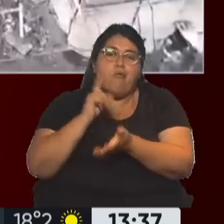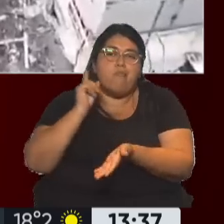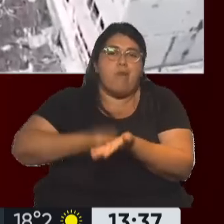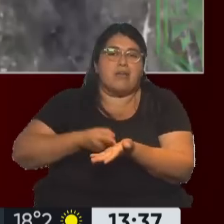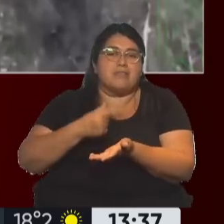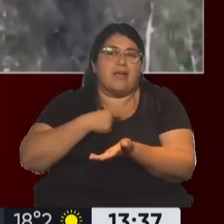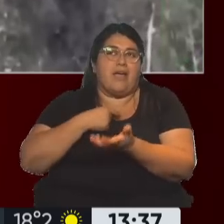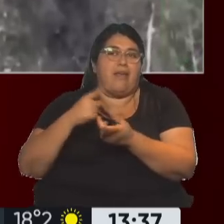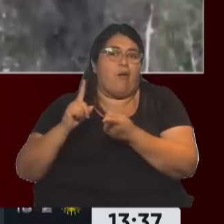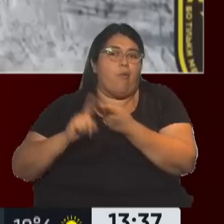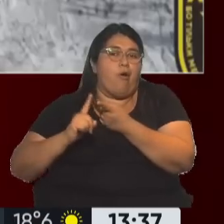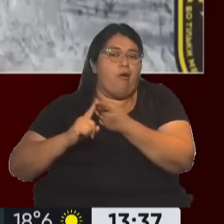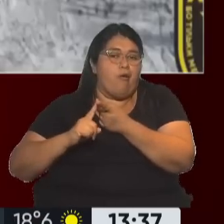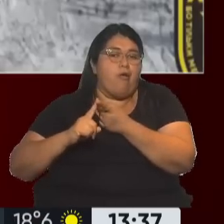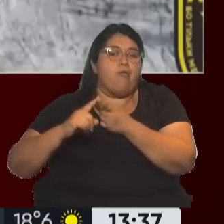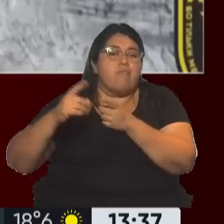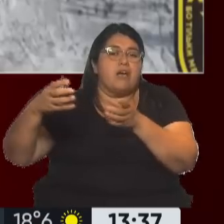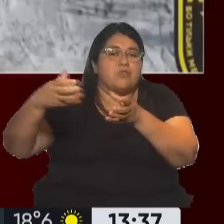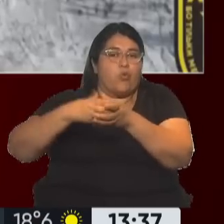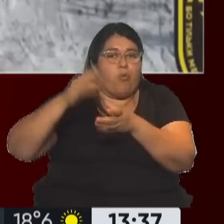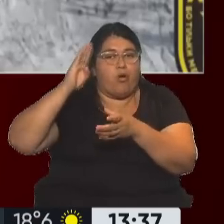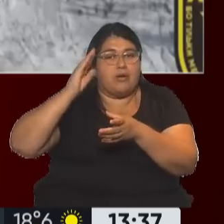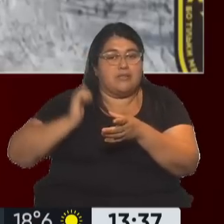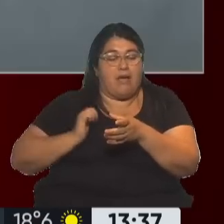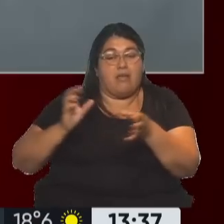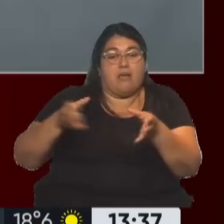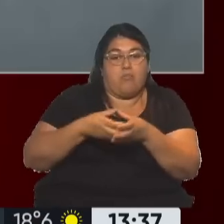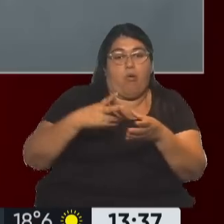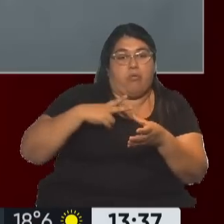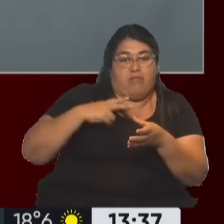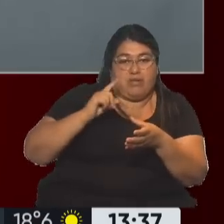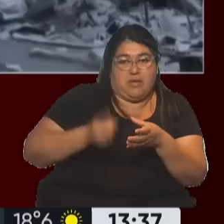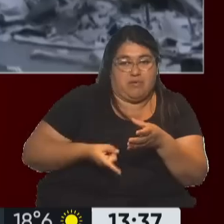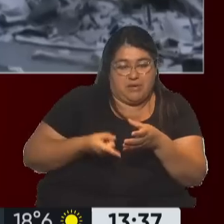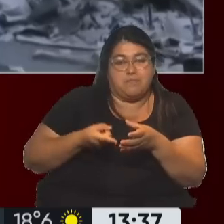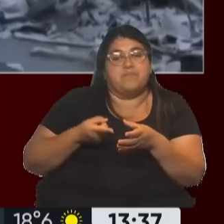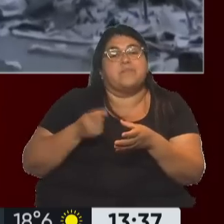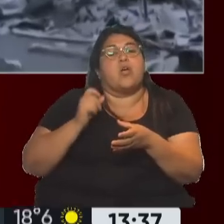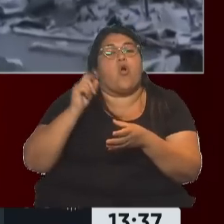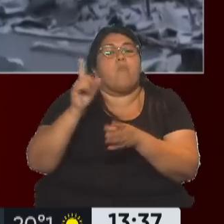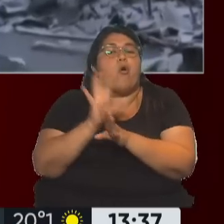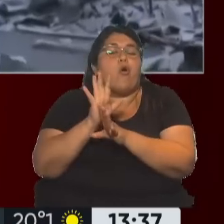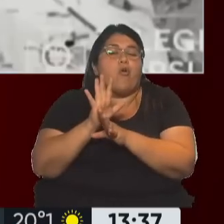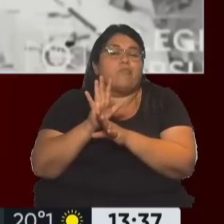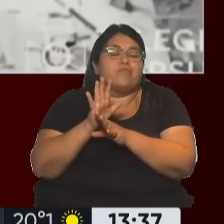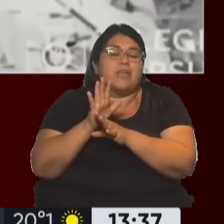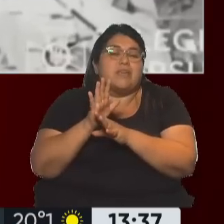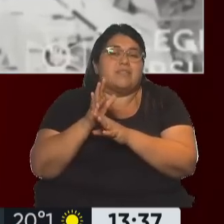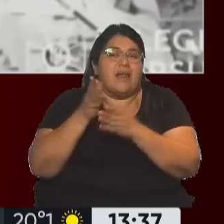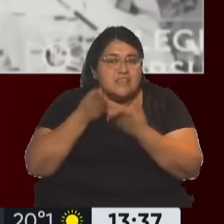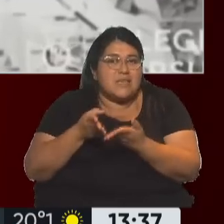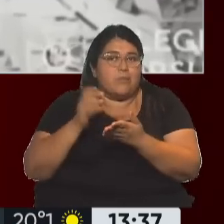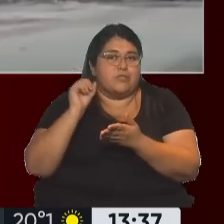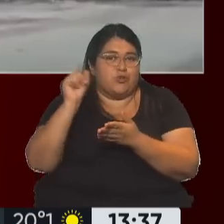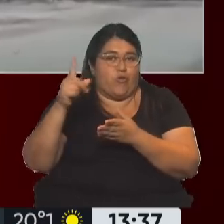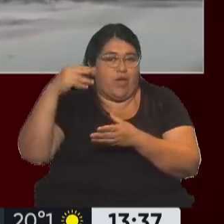sostiene a Putin junto a sectores del ejército y los sectores de la inteligencia o de los servicios secretos, de los cuales, recordemos, proviene el propio